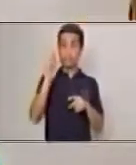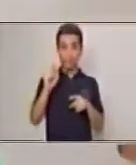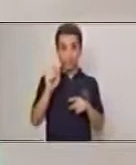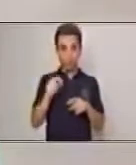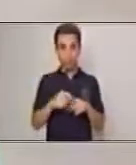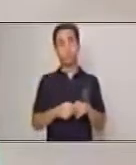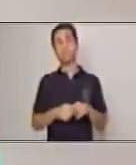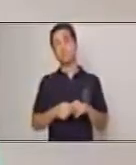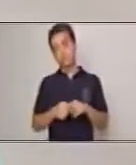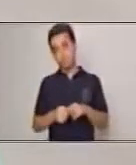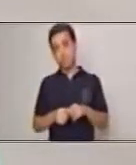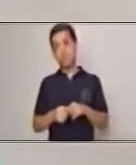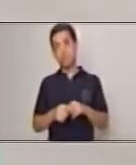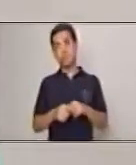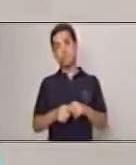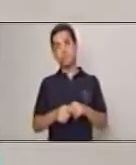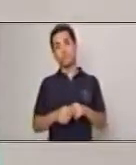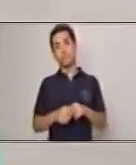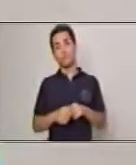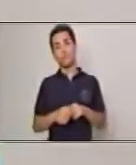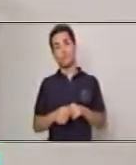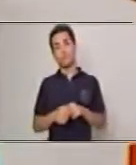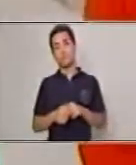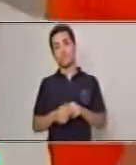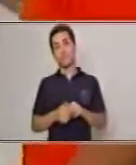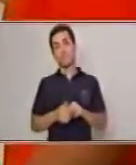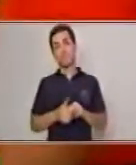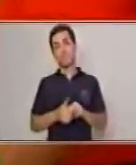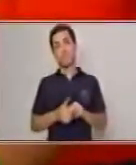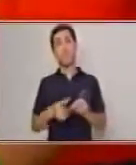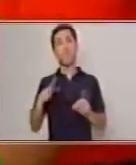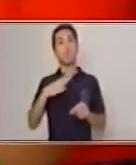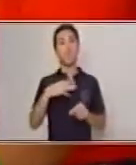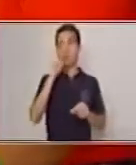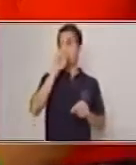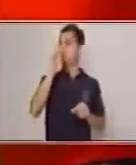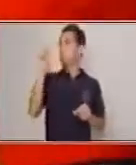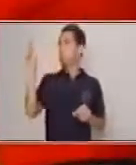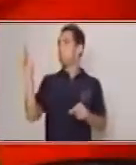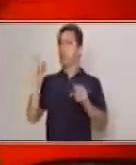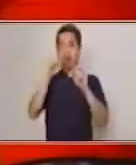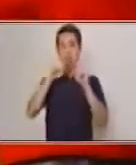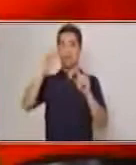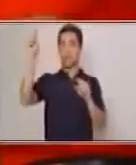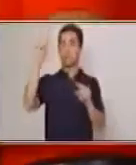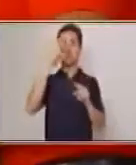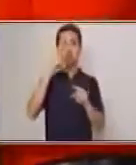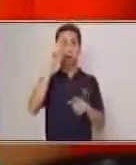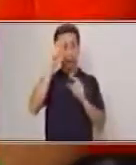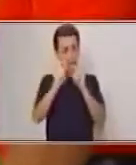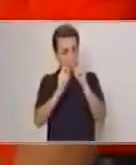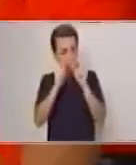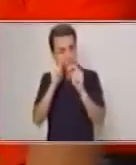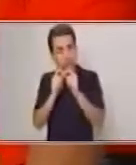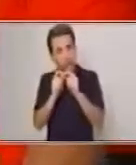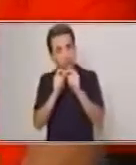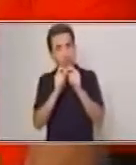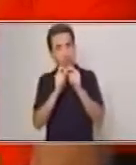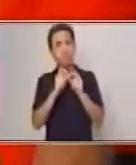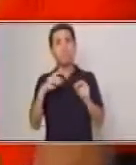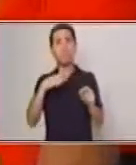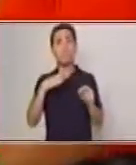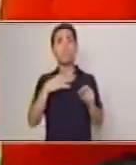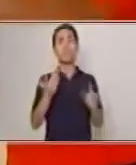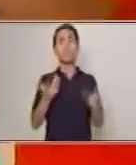Ya comprobamos que tienen raíces cúbicas exactas y que están separados por el signo